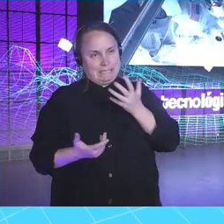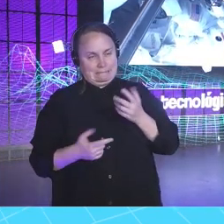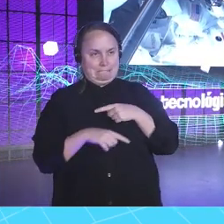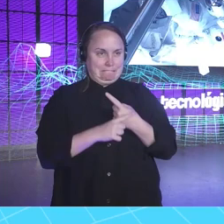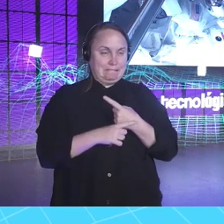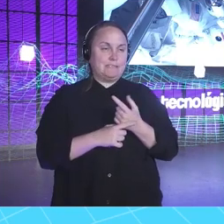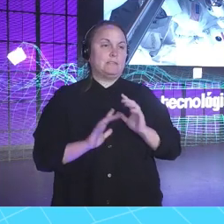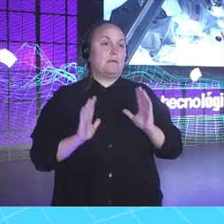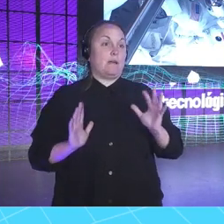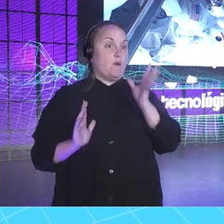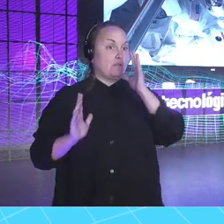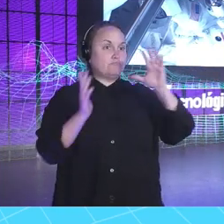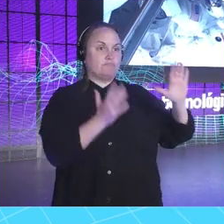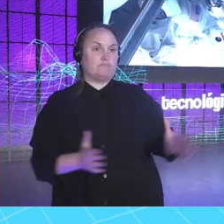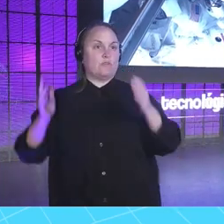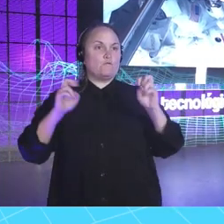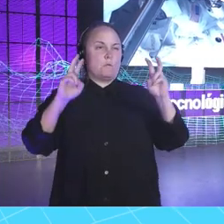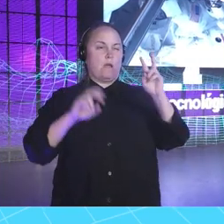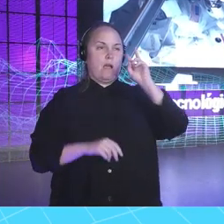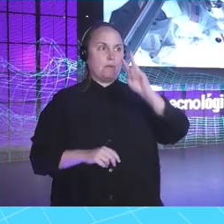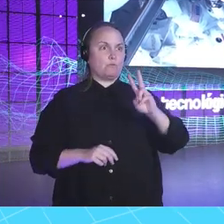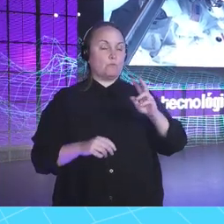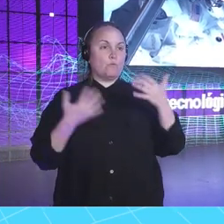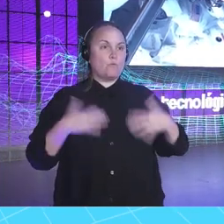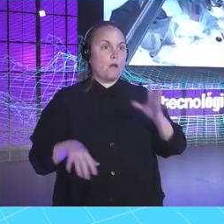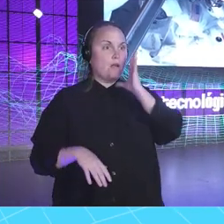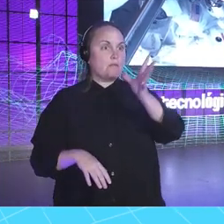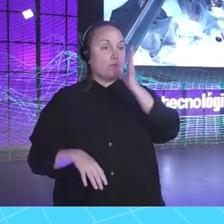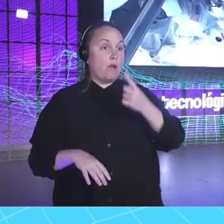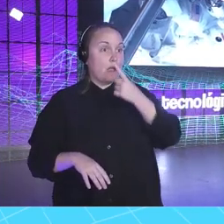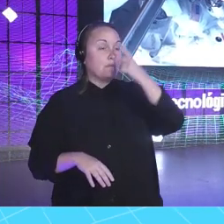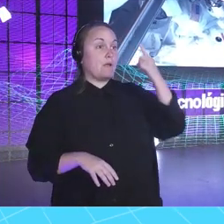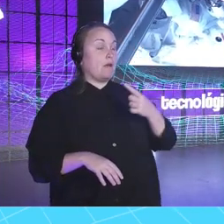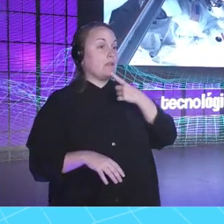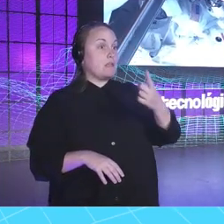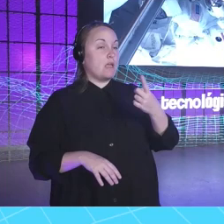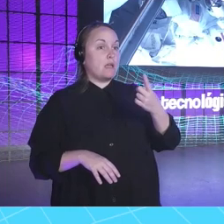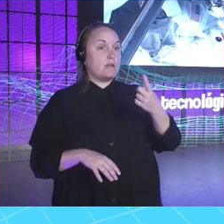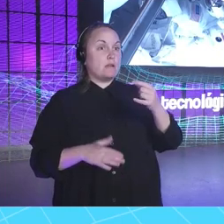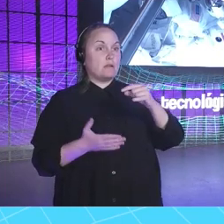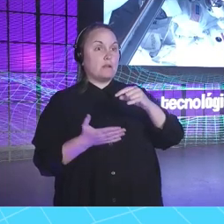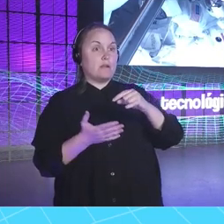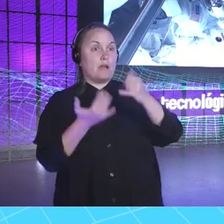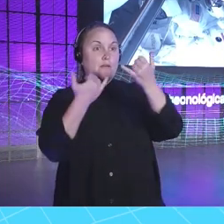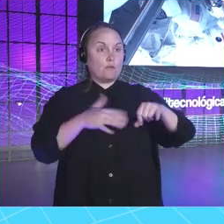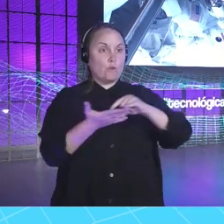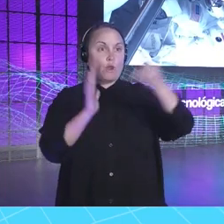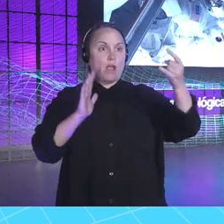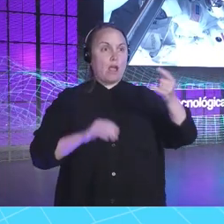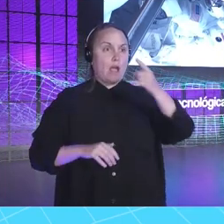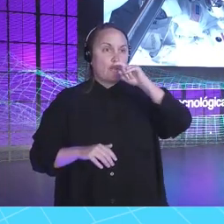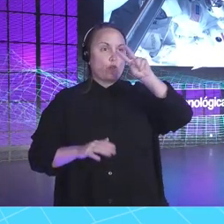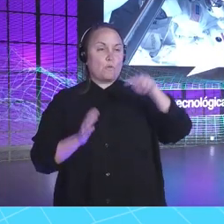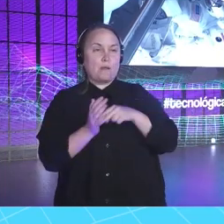acabamos de entrar una era nueva que hoy estamos viendo Es increíble porque es el año pasado nos llegan a decir que tecnológica 2023 iría o